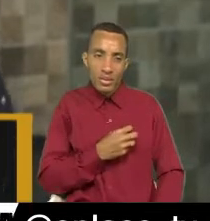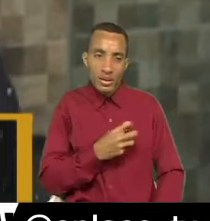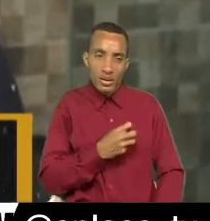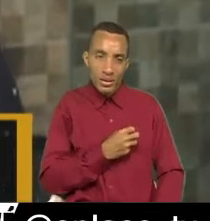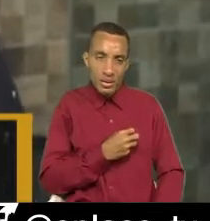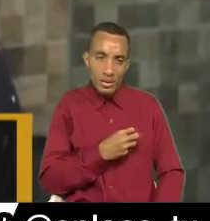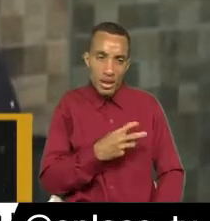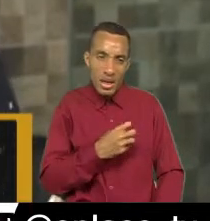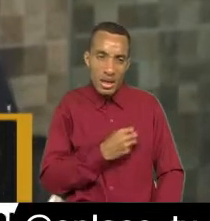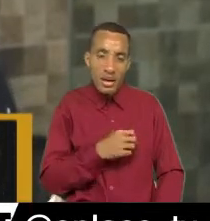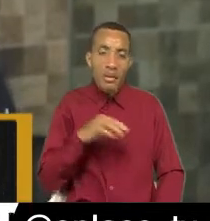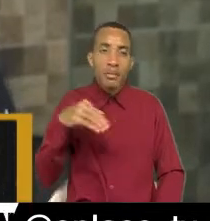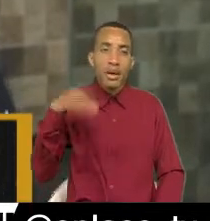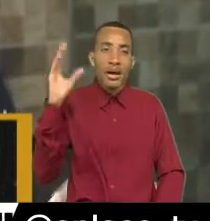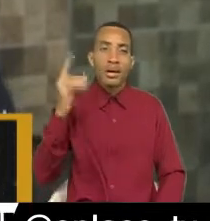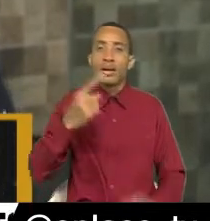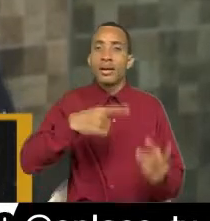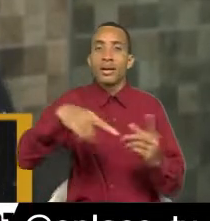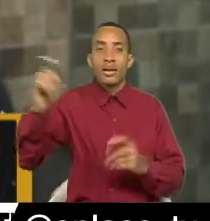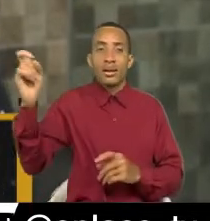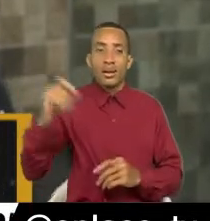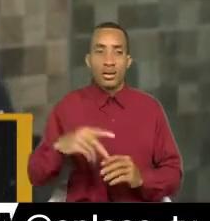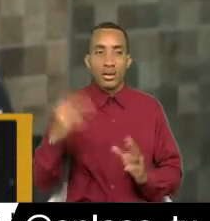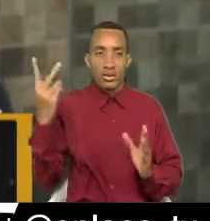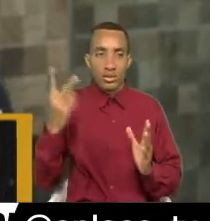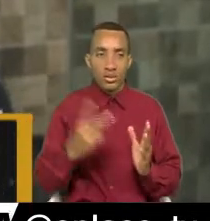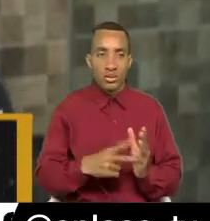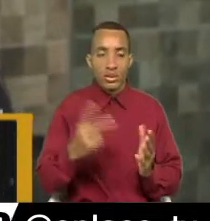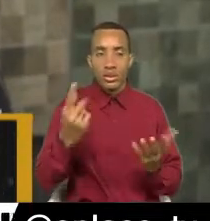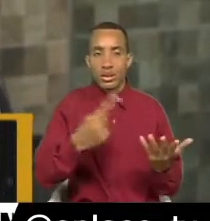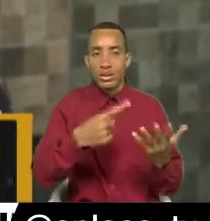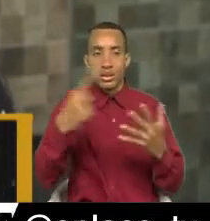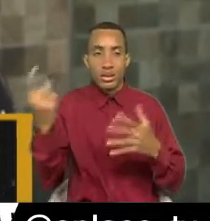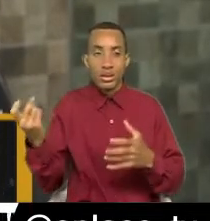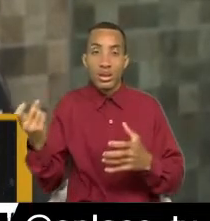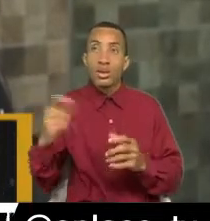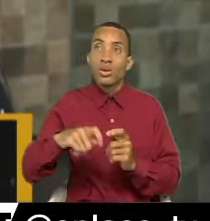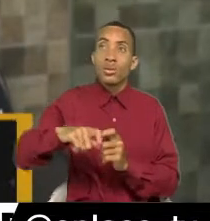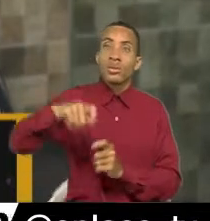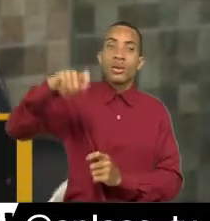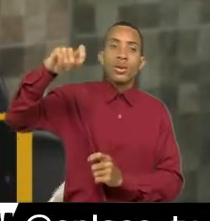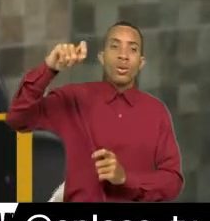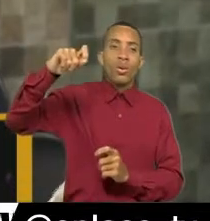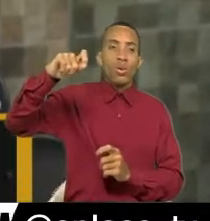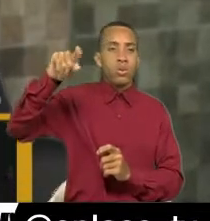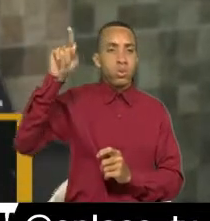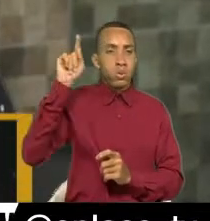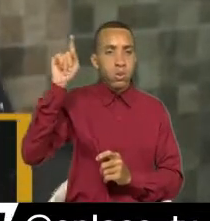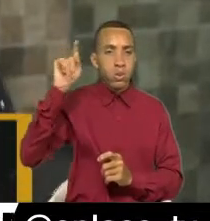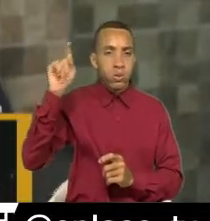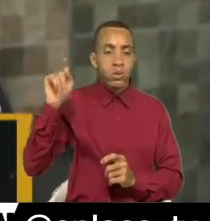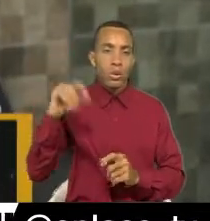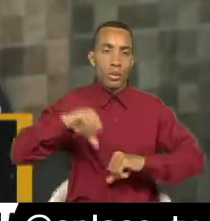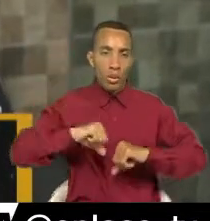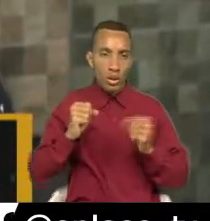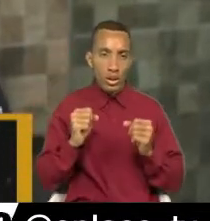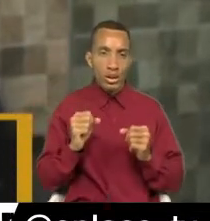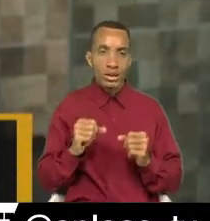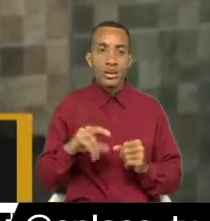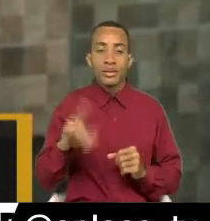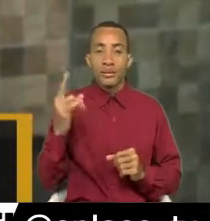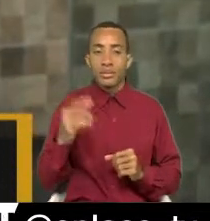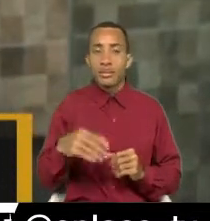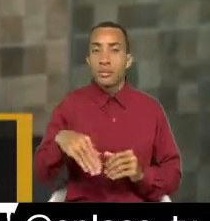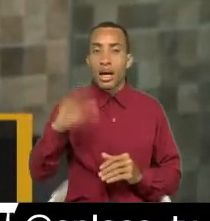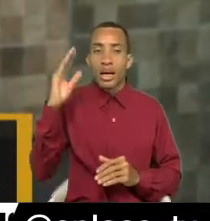mi hijo, lo envíen a 2.600 metros de altura que tiene Bogotá, cuando la altura permitida máxima, el límite para mi hijo,